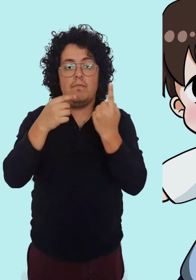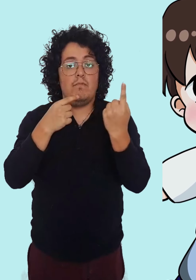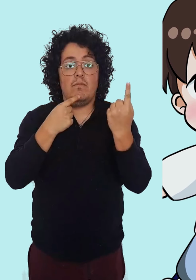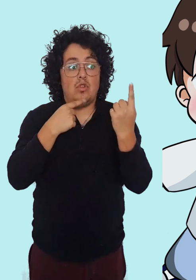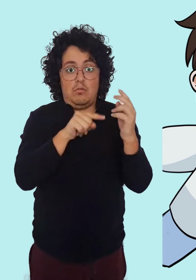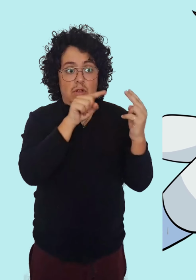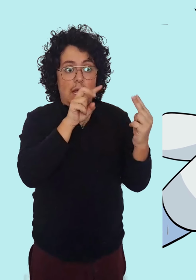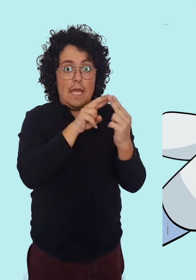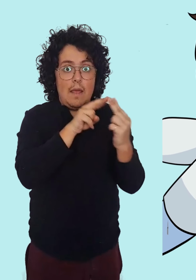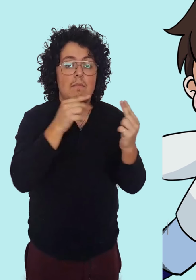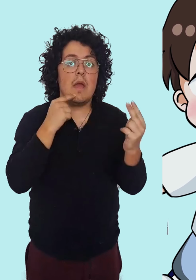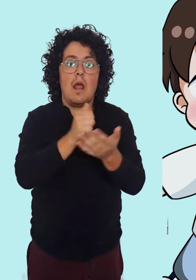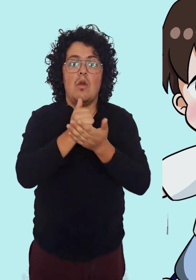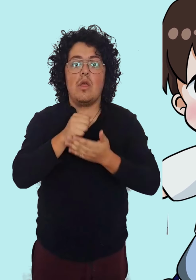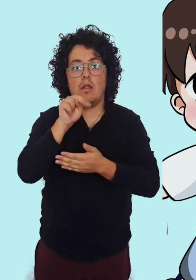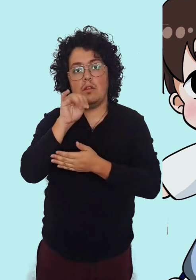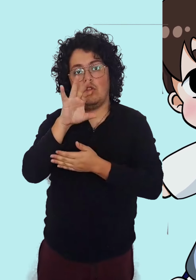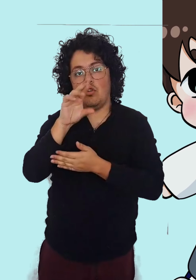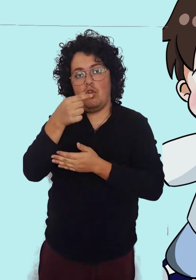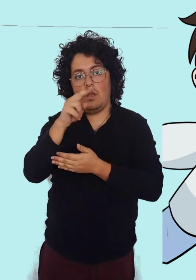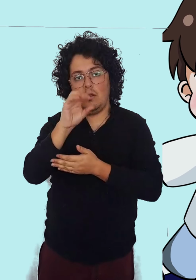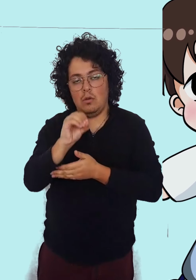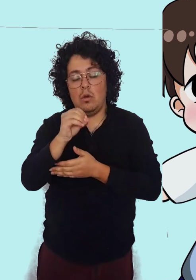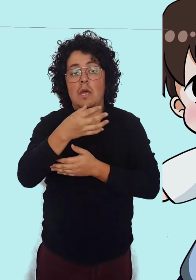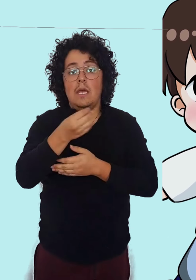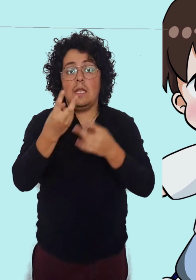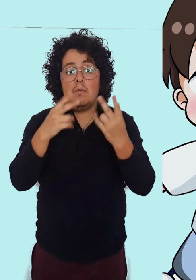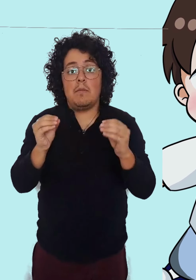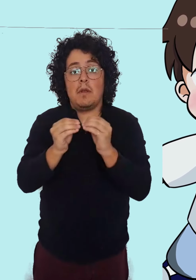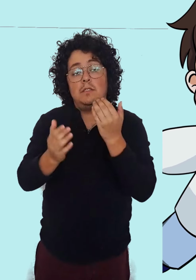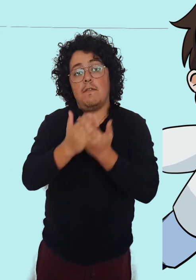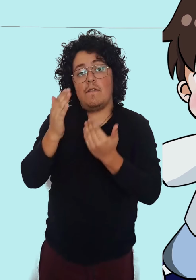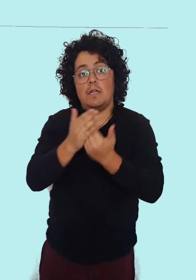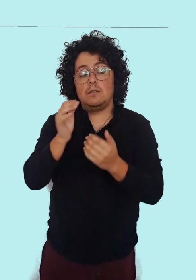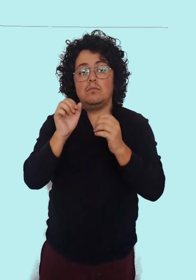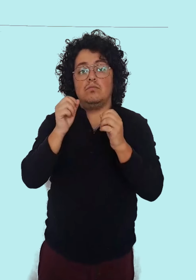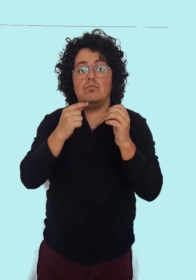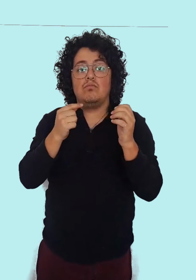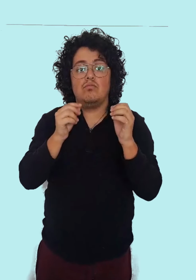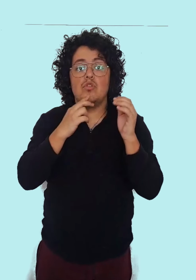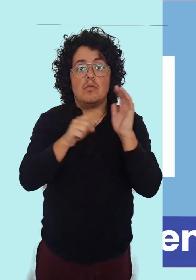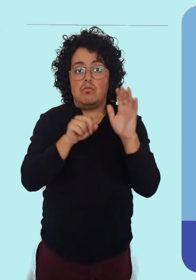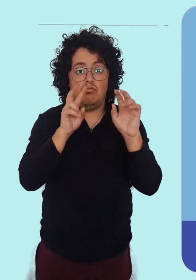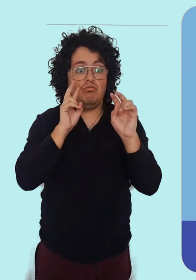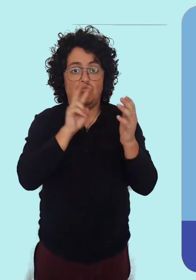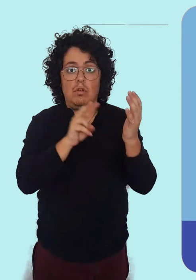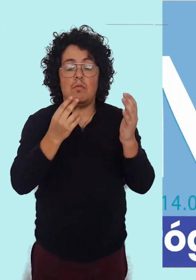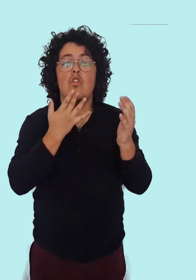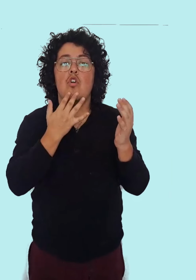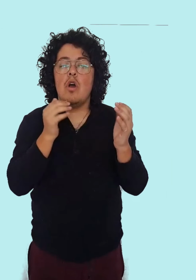que favorecen la proliferación de especies concretas como las cianobacterias, conocidas por su capacidad de fijar